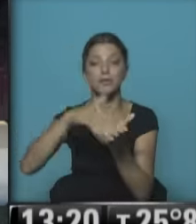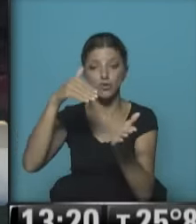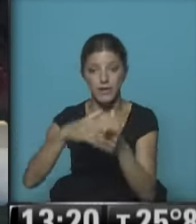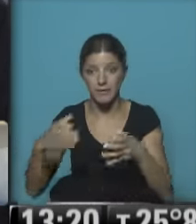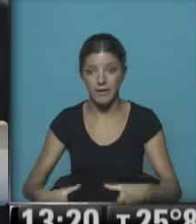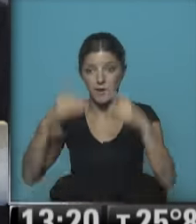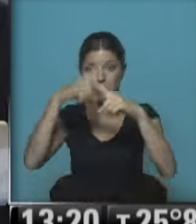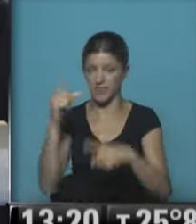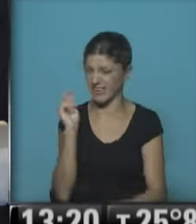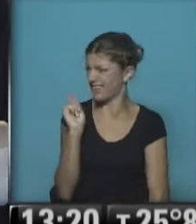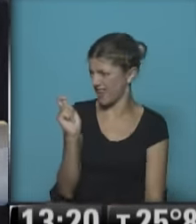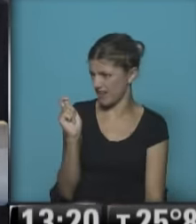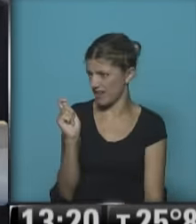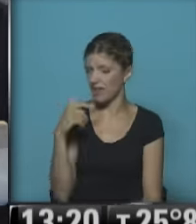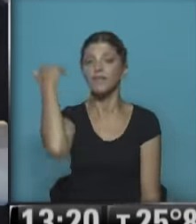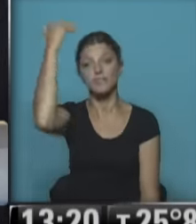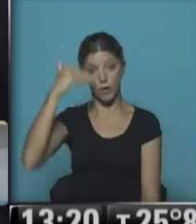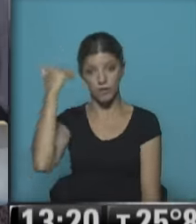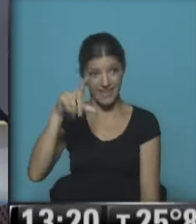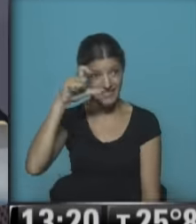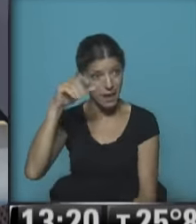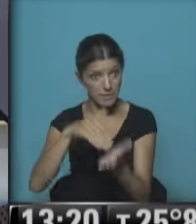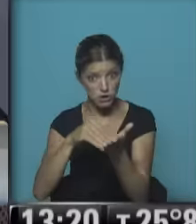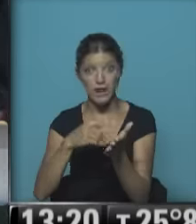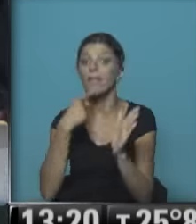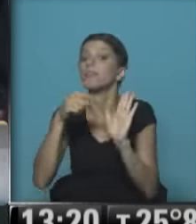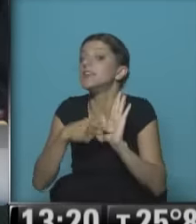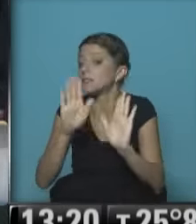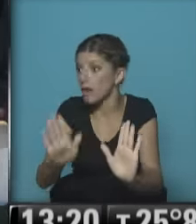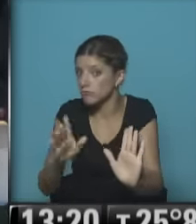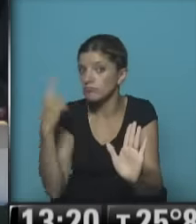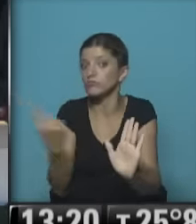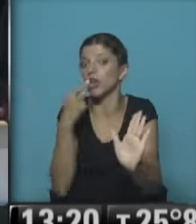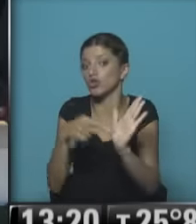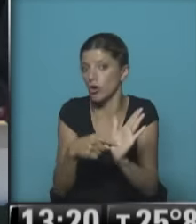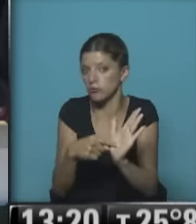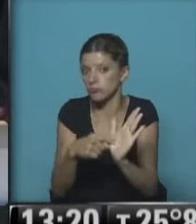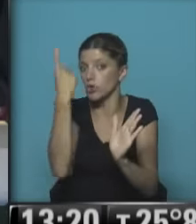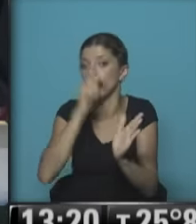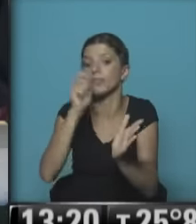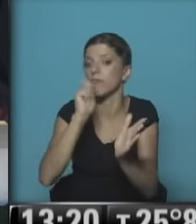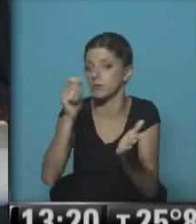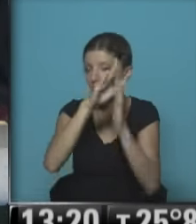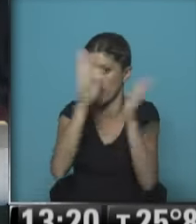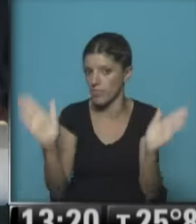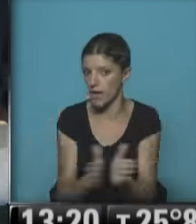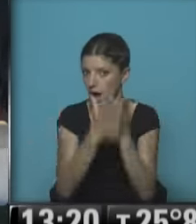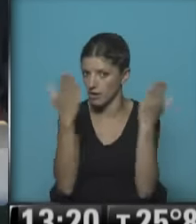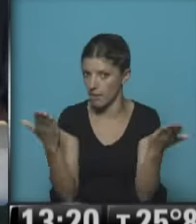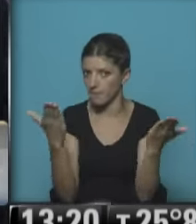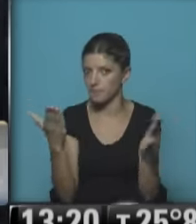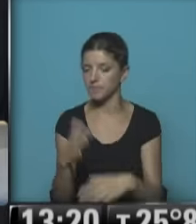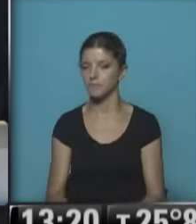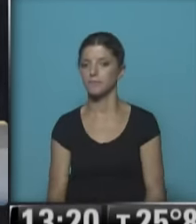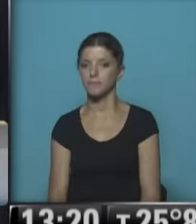¿Ellos quién? Los saudíes. Los saudíes. 10 millones de barriles. Es lo que dice, estoy leyendo acá, un diario saudí, que es el en inglés, Arab